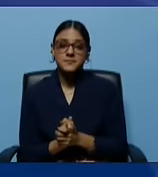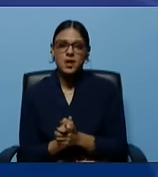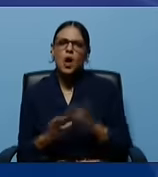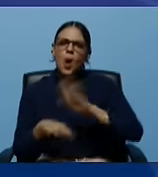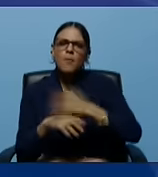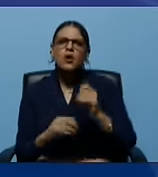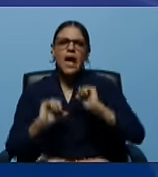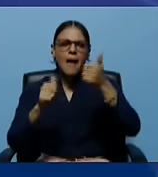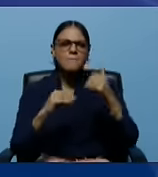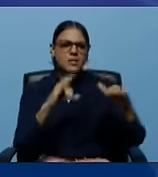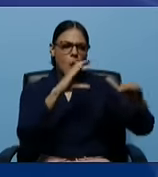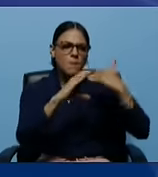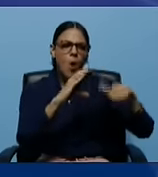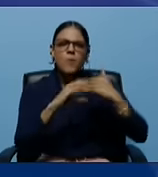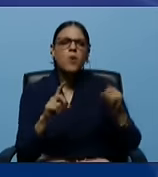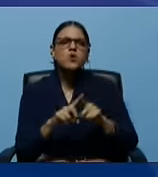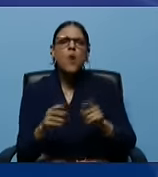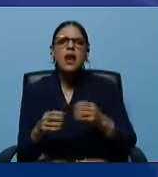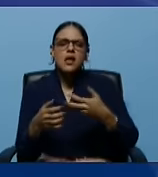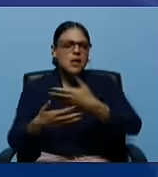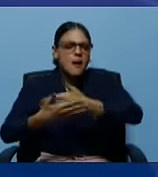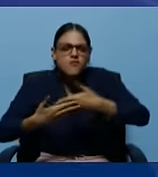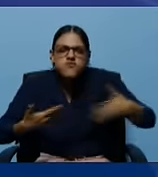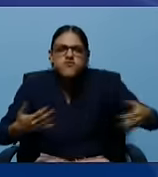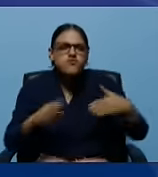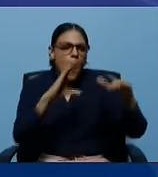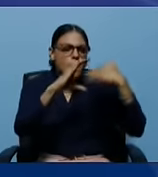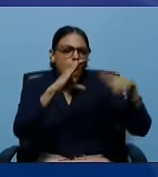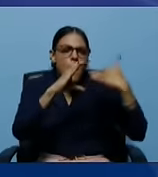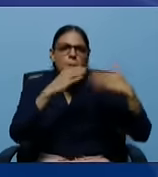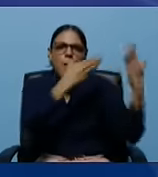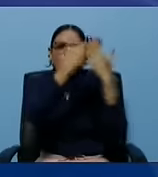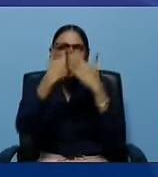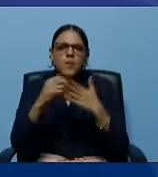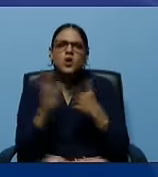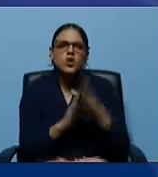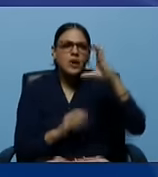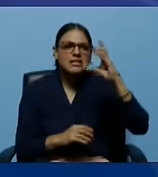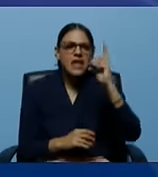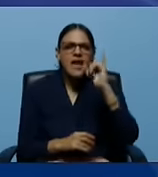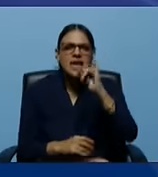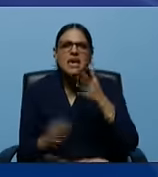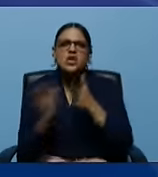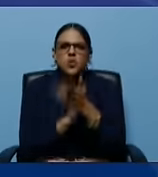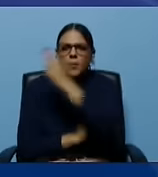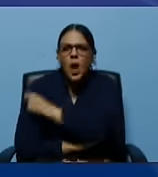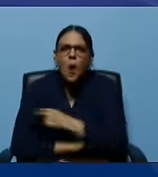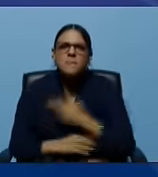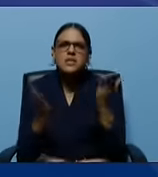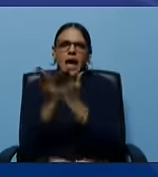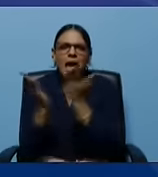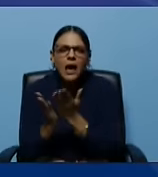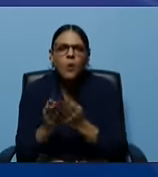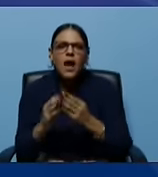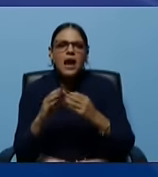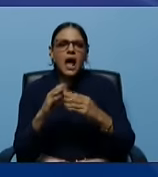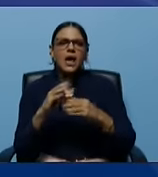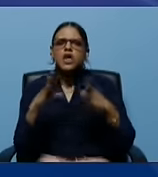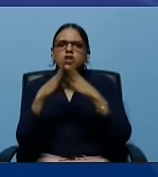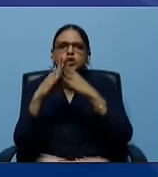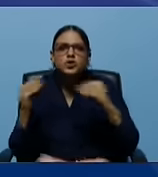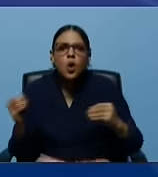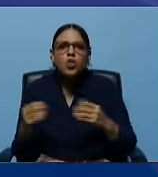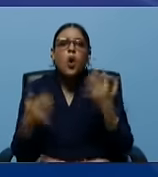porque llegaron reportes, miles. Miles de CDI, ambulatorio, escuela. Estaban